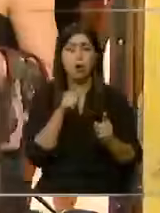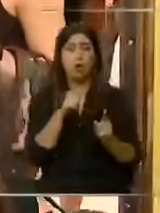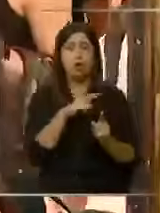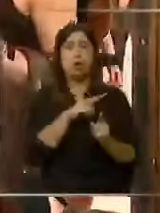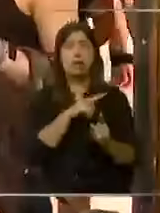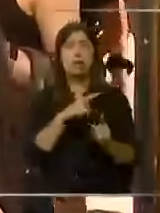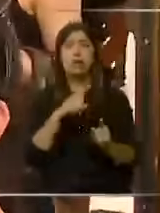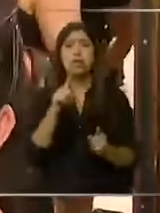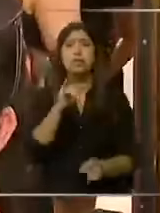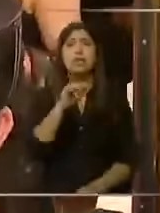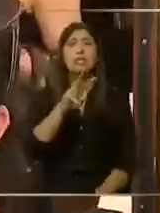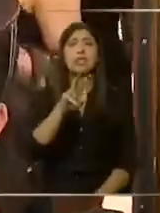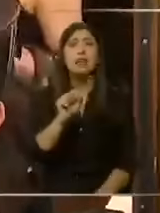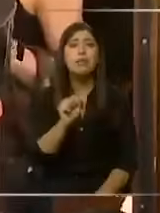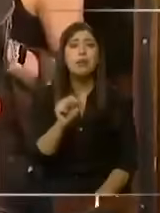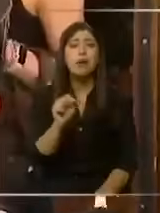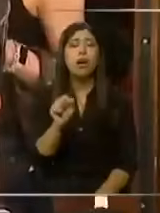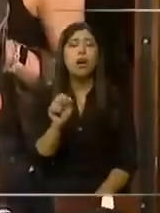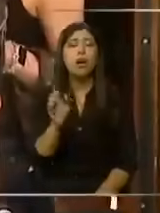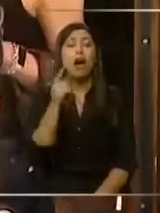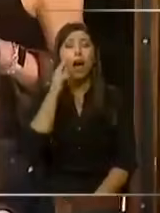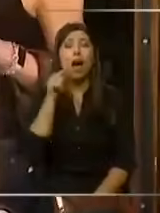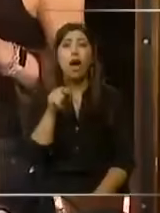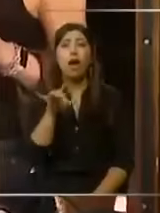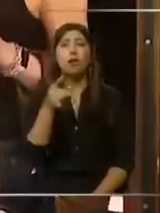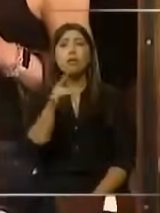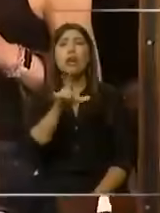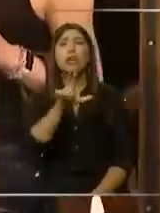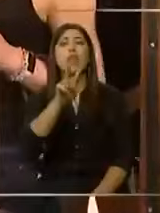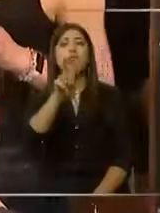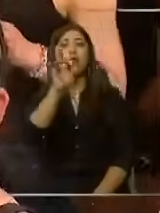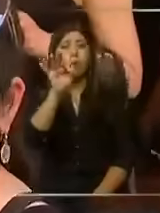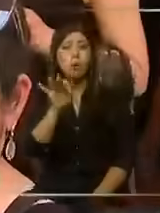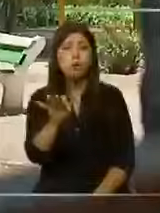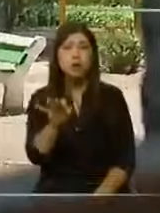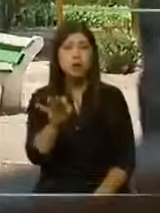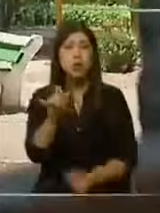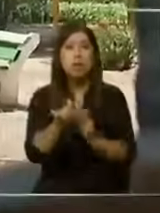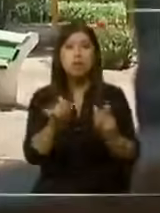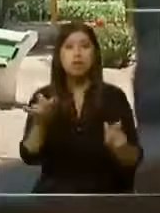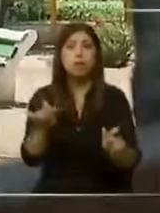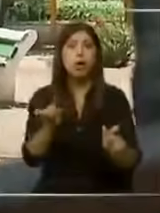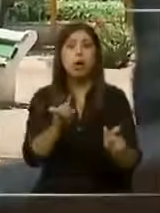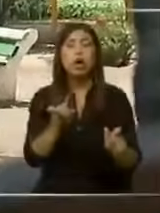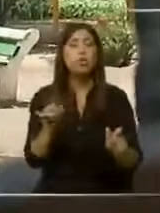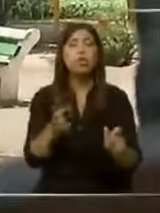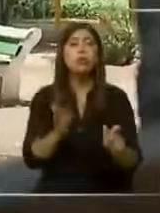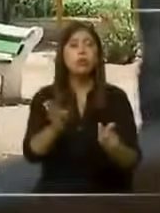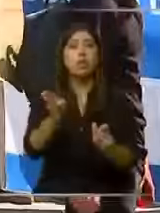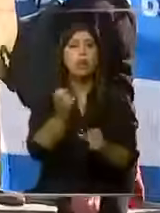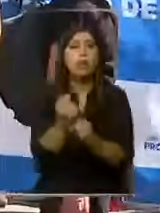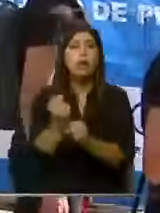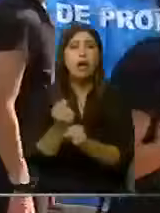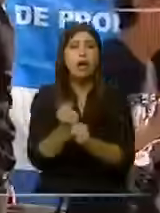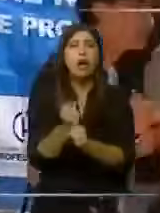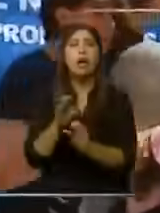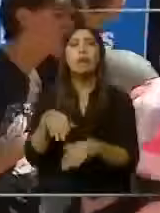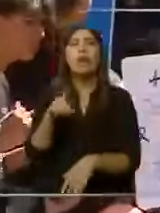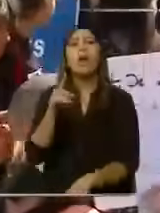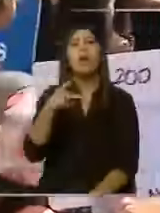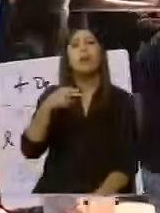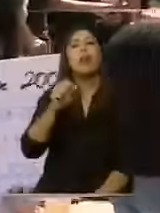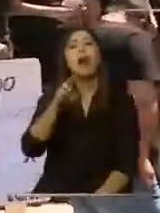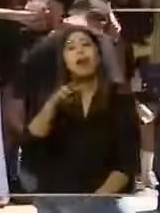68 profesores, lo que equivale al 72% del total de la planta docente. Otros colegios como el Augusto Dalmar, República de